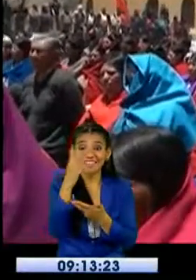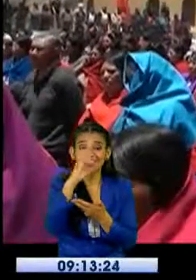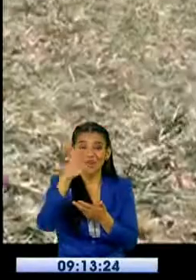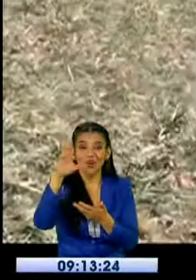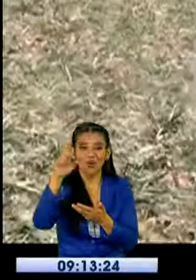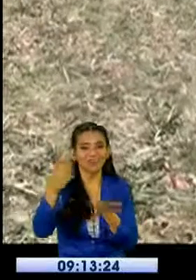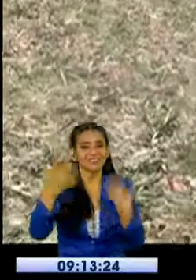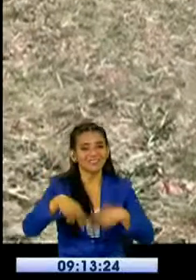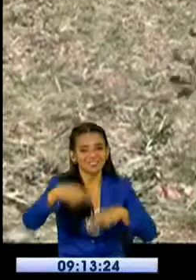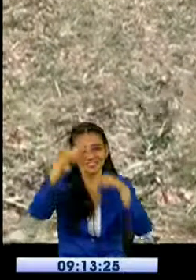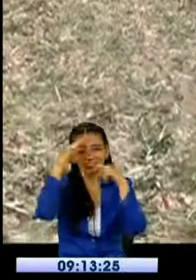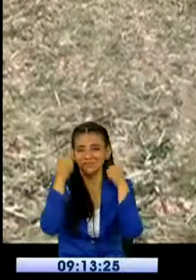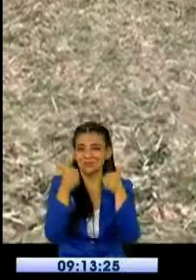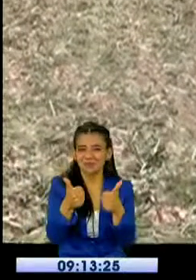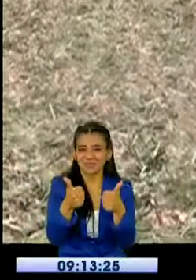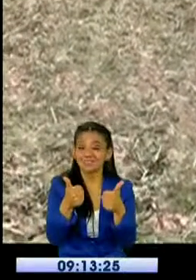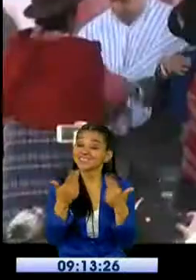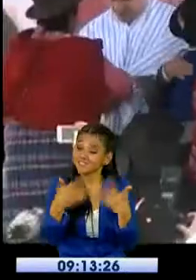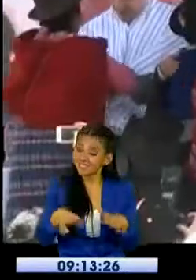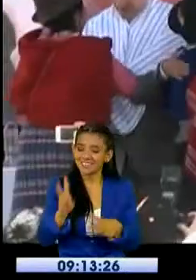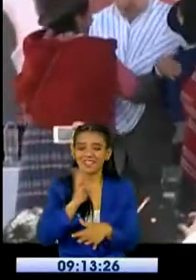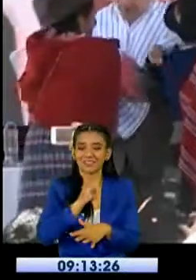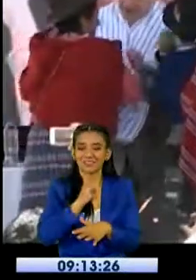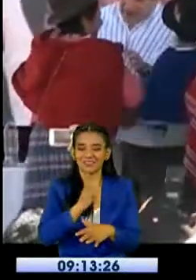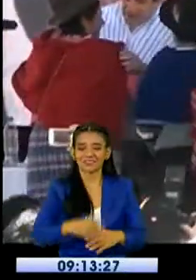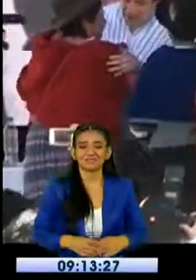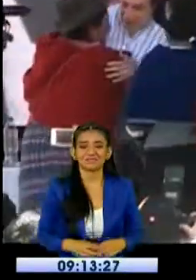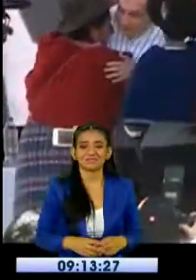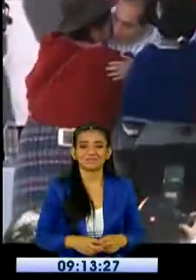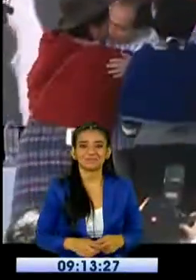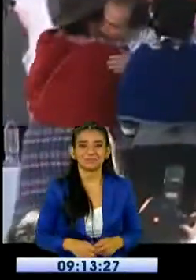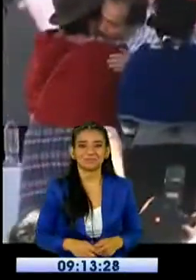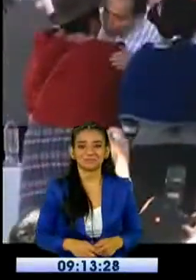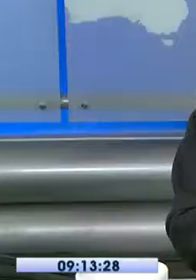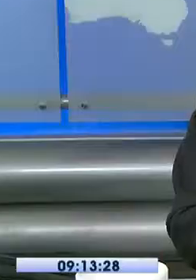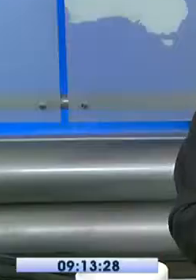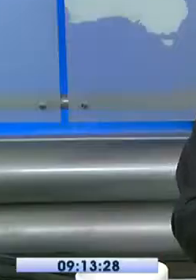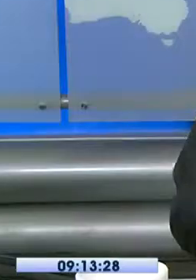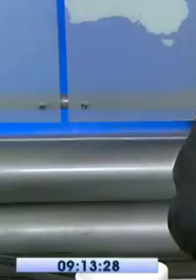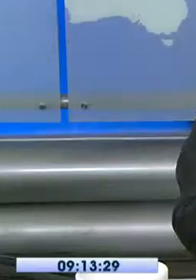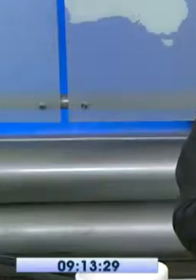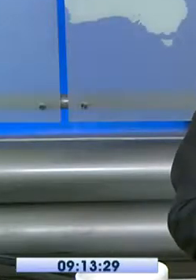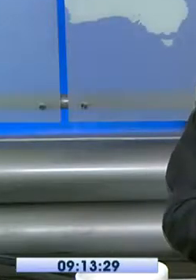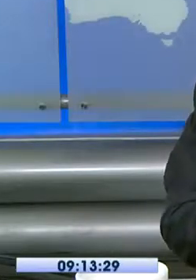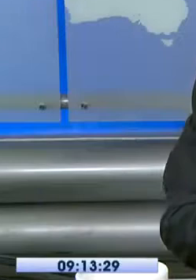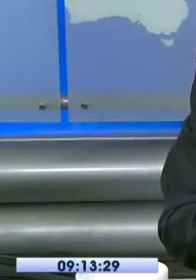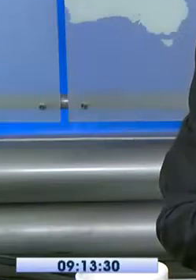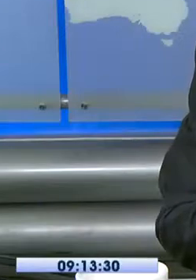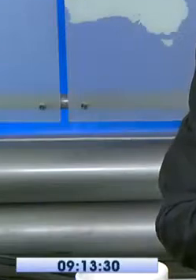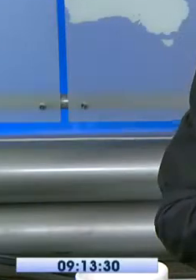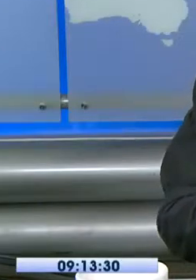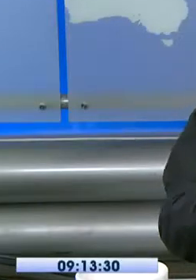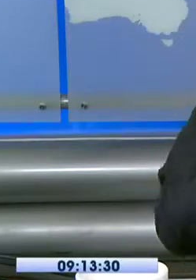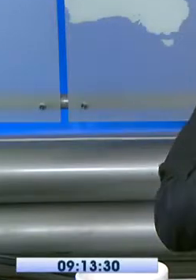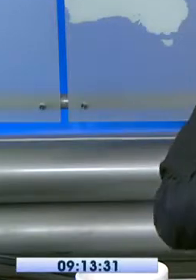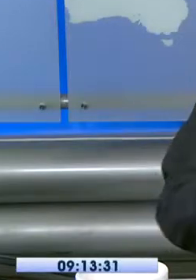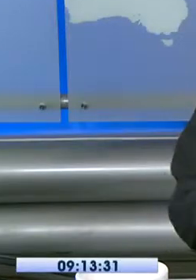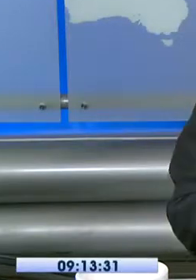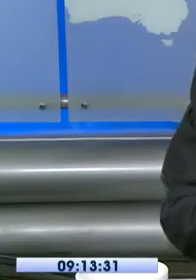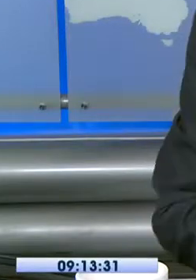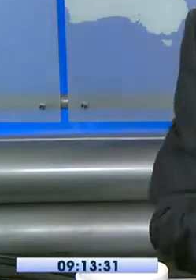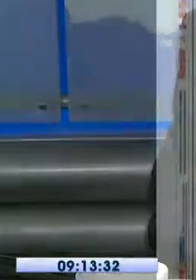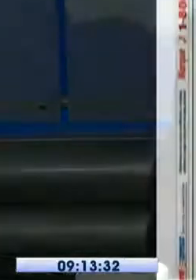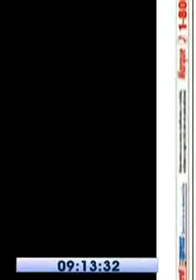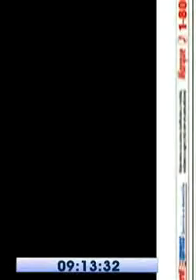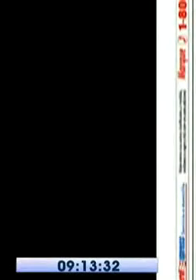nuevas, en sí, con agua. Informó Darwin Altamirano. Vecinos y amigos, vamos a ver lo que titula esta hora y está en